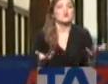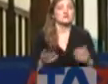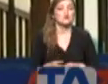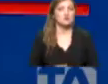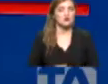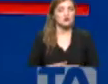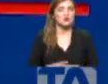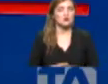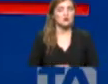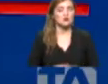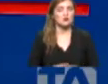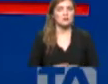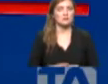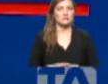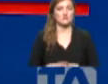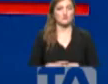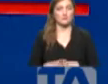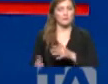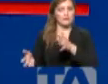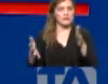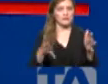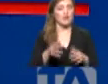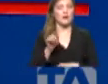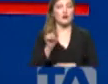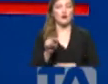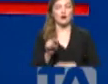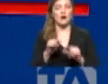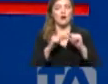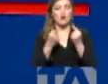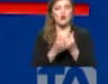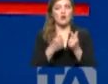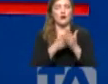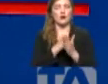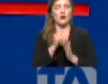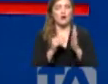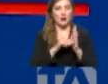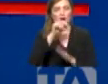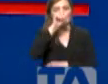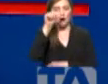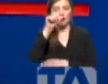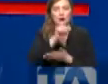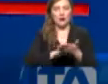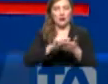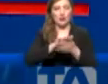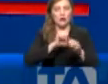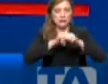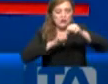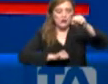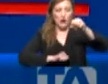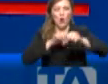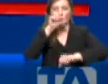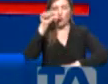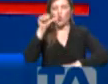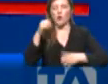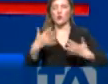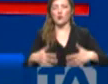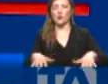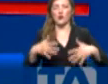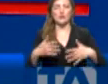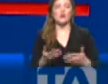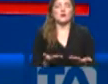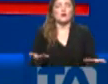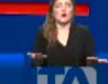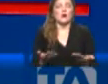24 horas. En otros temas, la unidad de antinarcóticos de la SUAY incautó este sábado una gran cantidad de droga. La sustancia